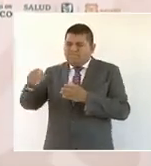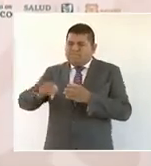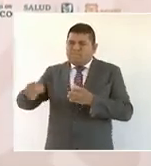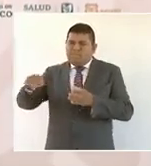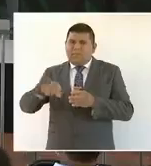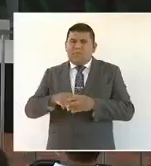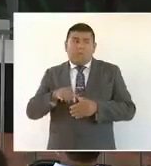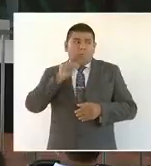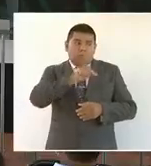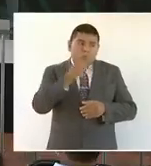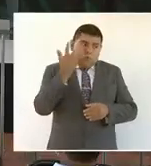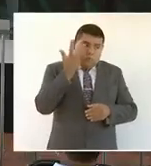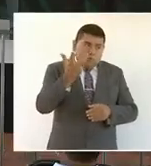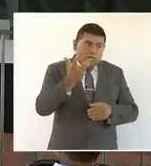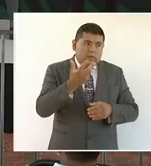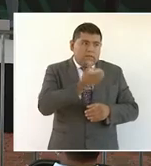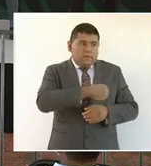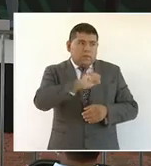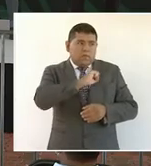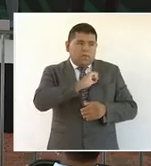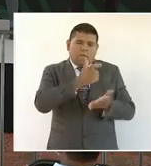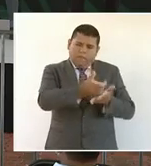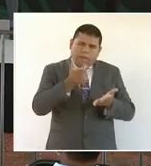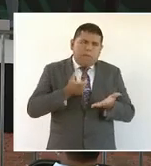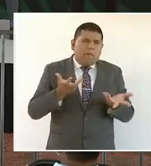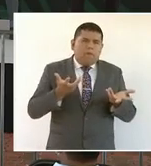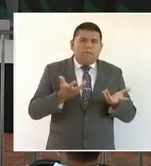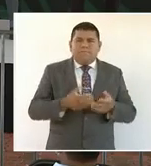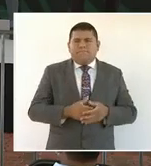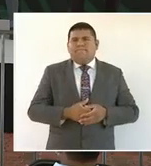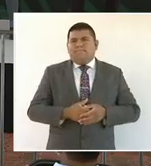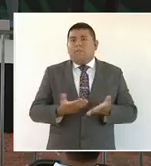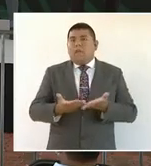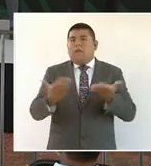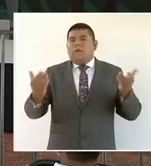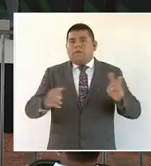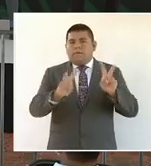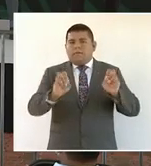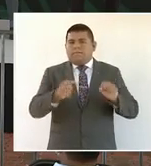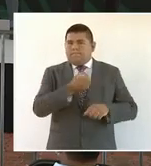Ahora, por ejemplo, en el caso de la salud,